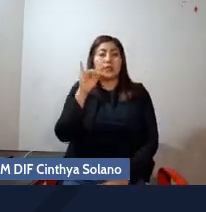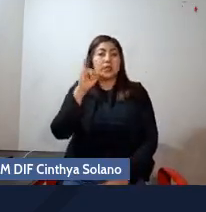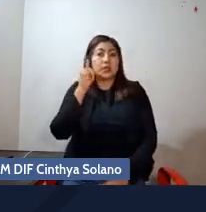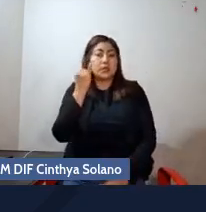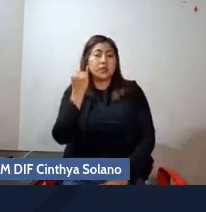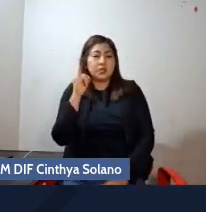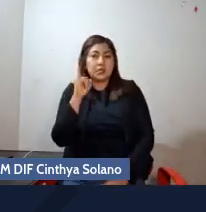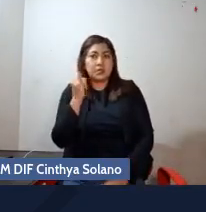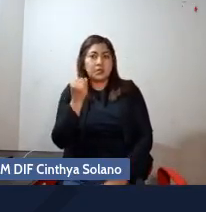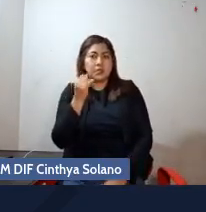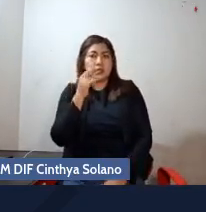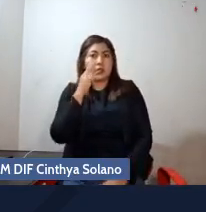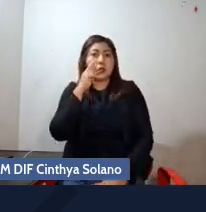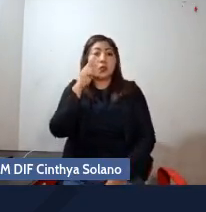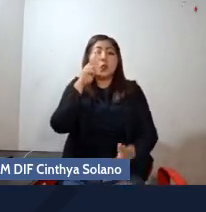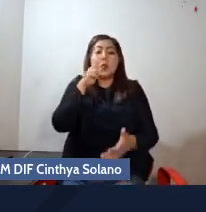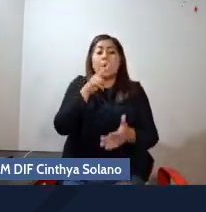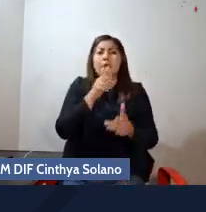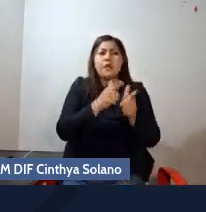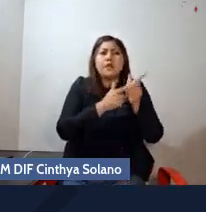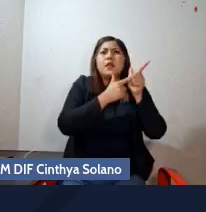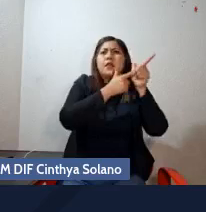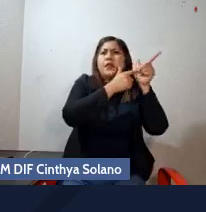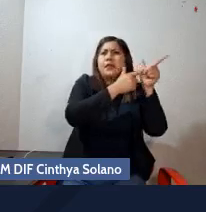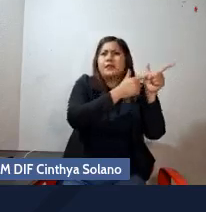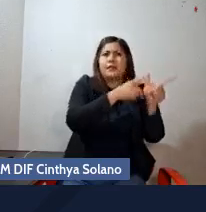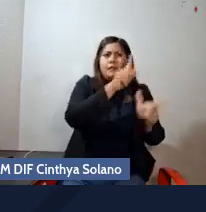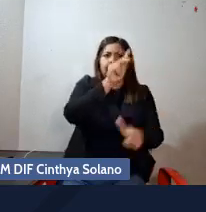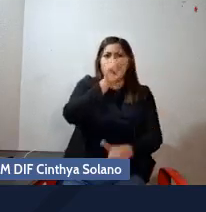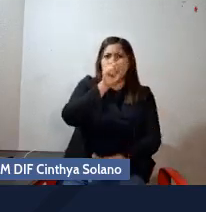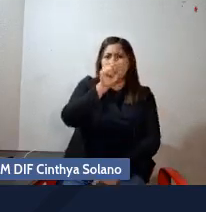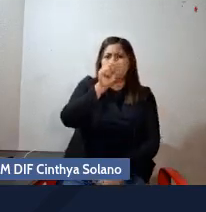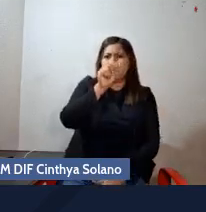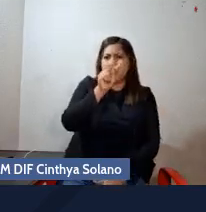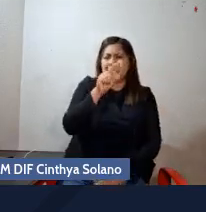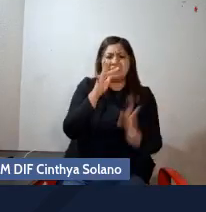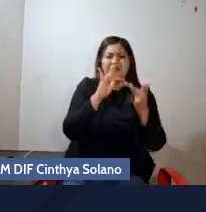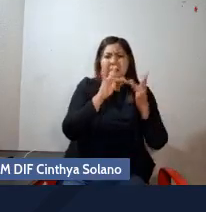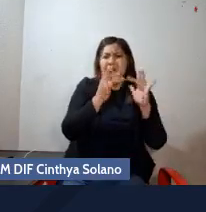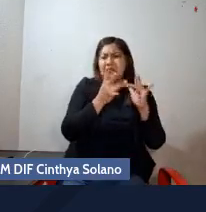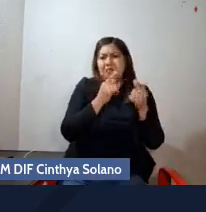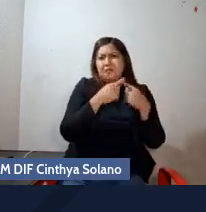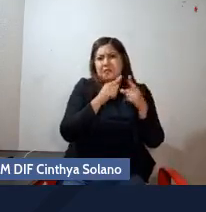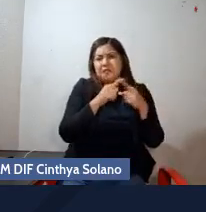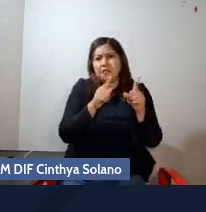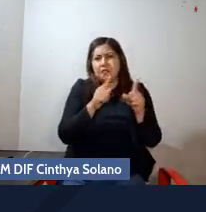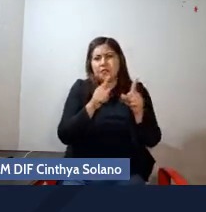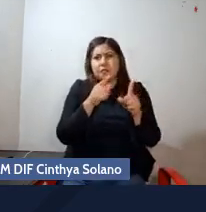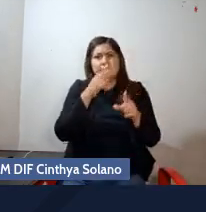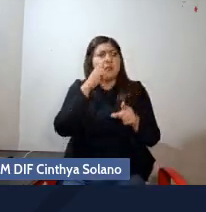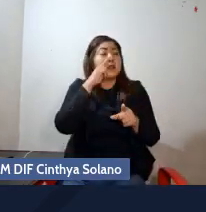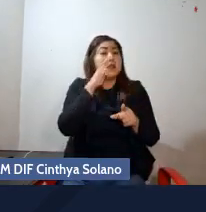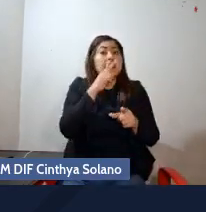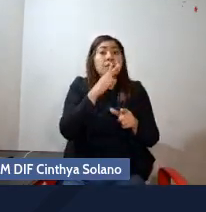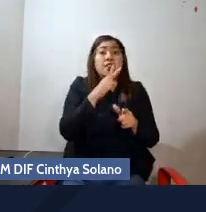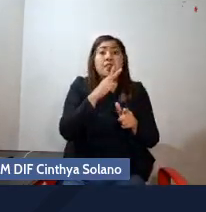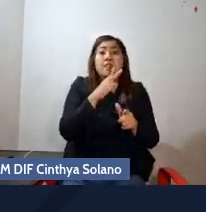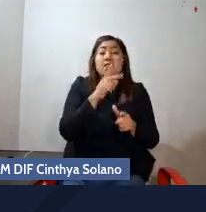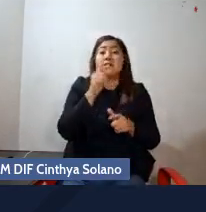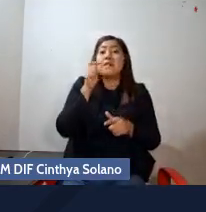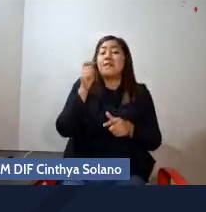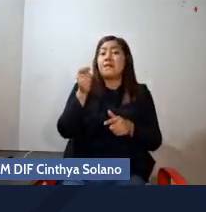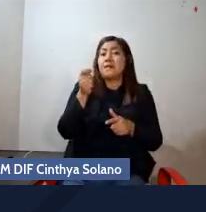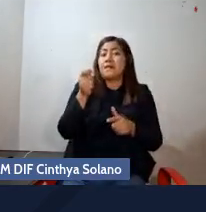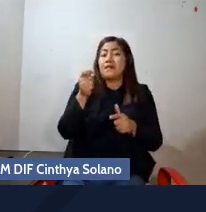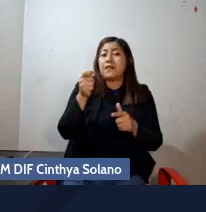ciudadanía a dar seguimiento a las autoridades que obtuvieron la mayoría de la votación. En ese orden de ideas,